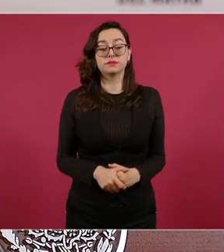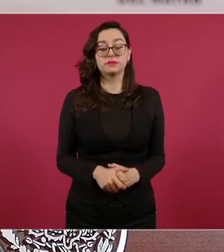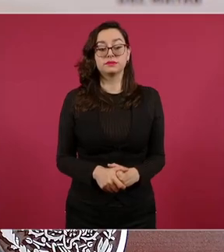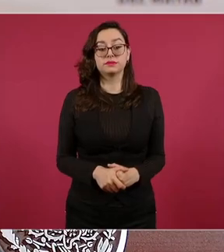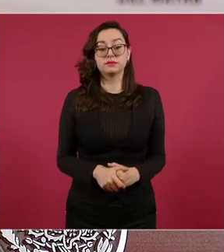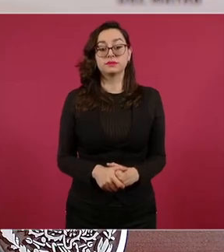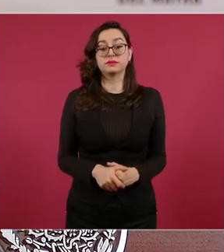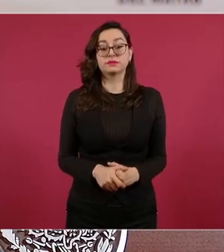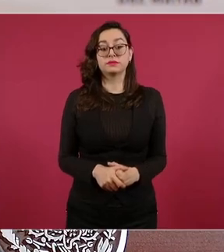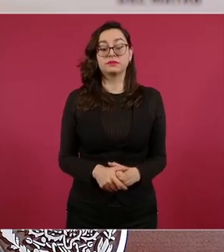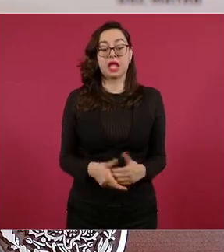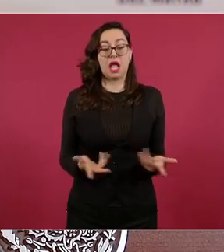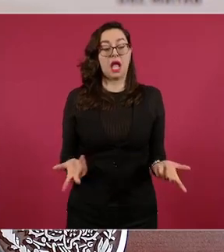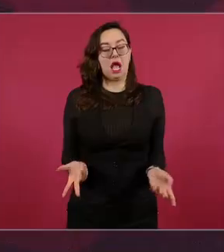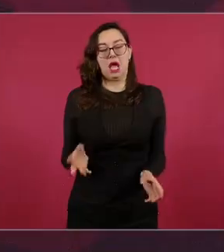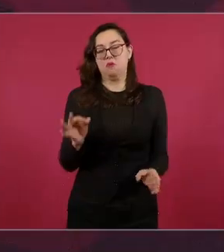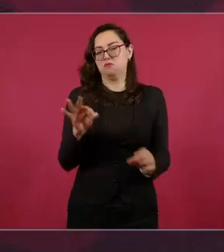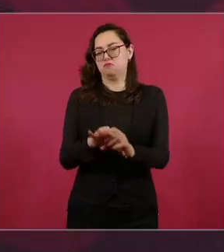elección de estado